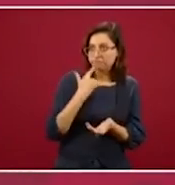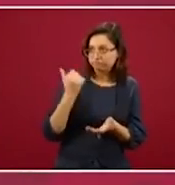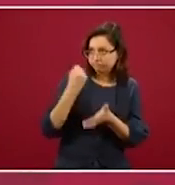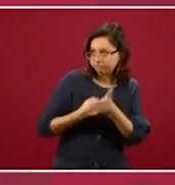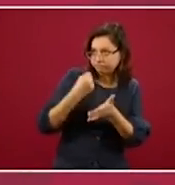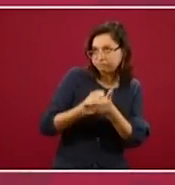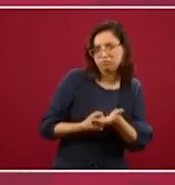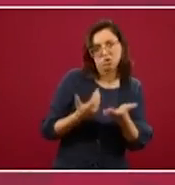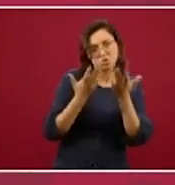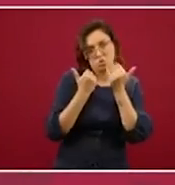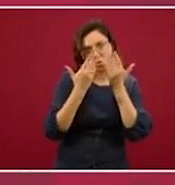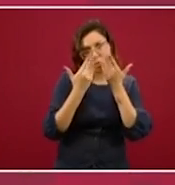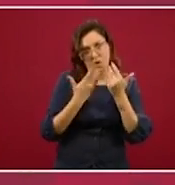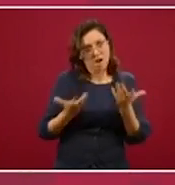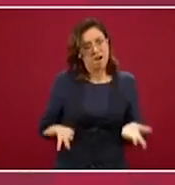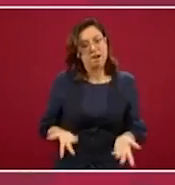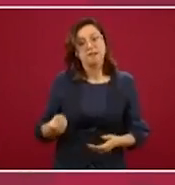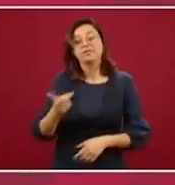Hay que trabajar,